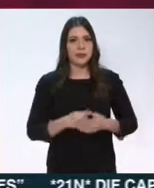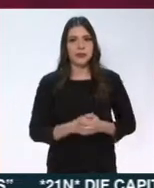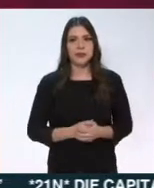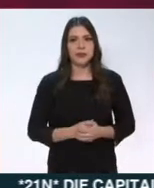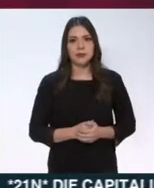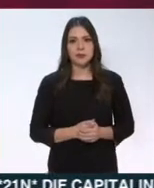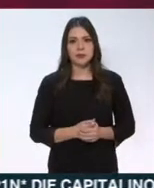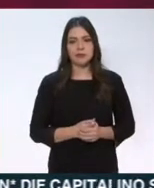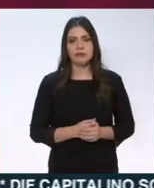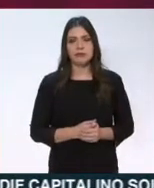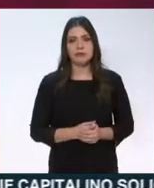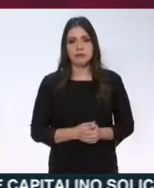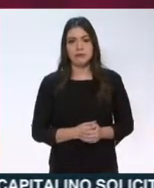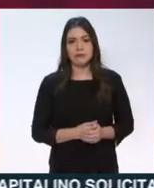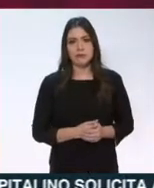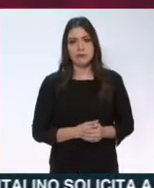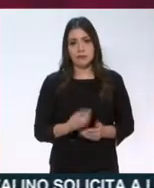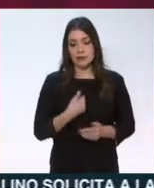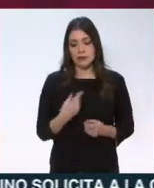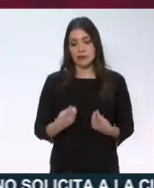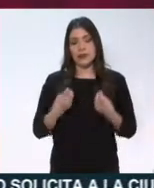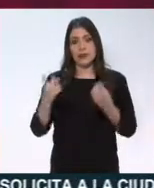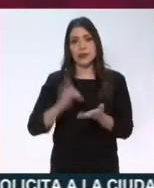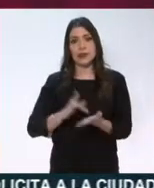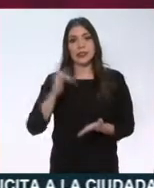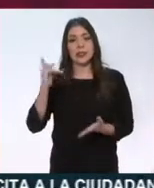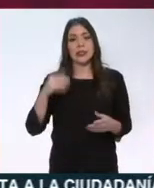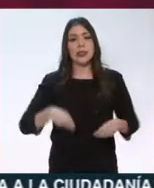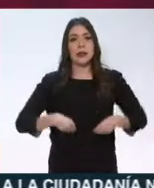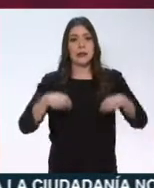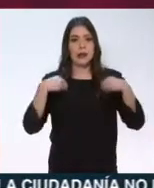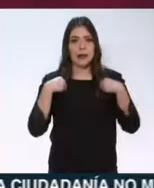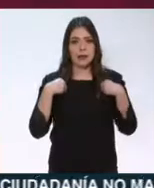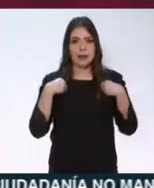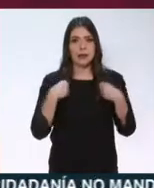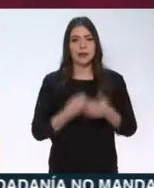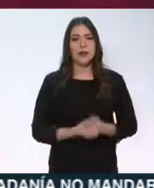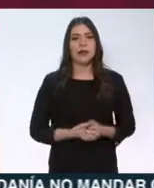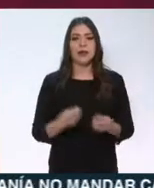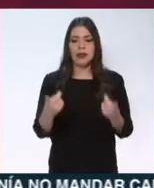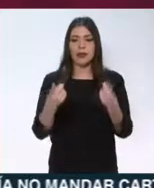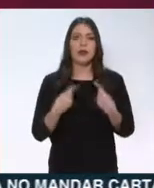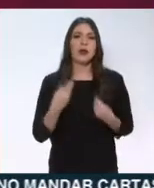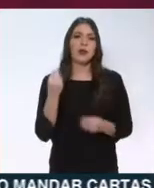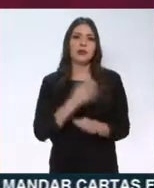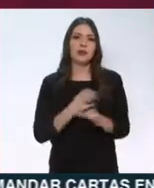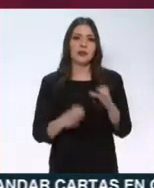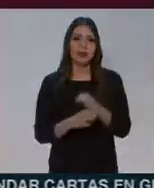Y doy gracias a la vida que me ha dado tanto.